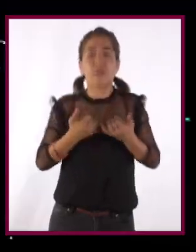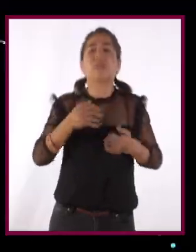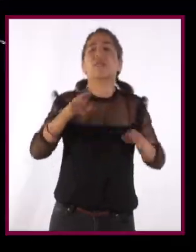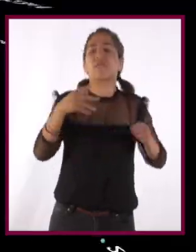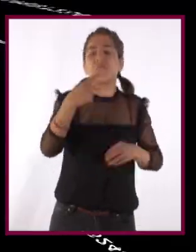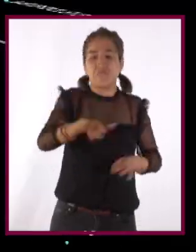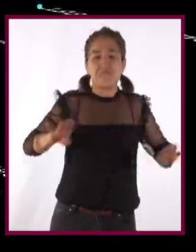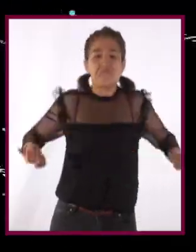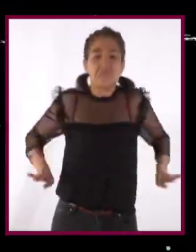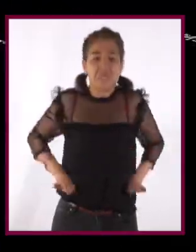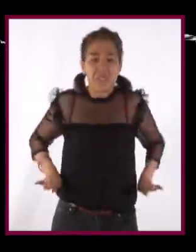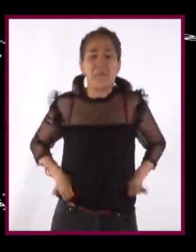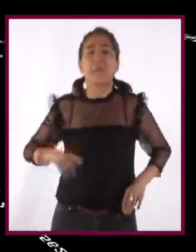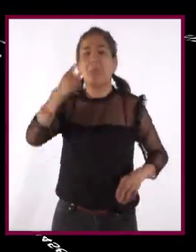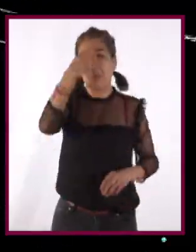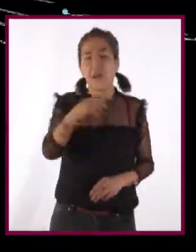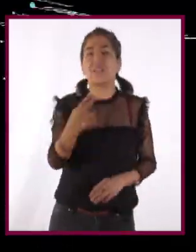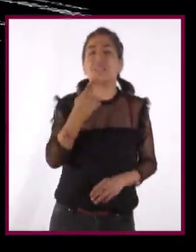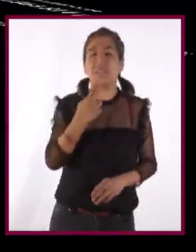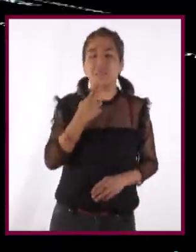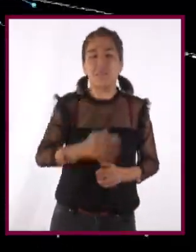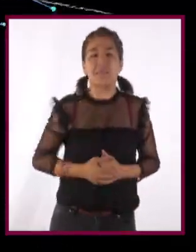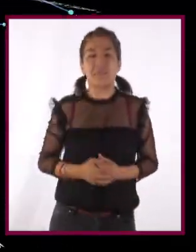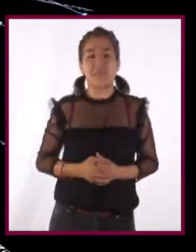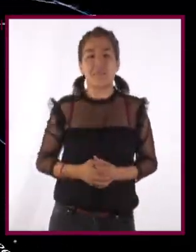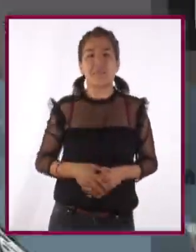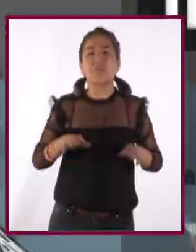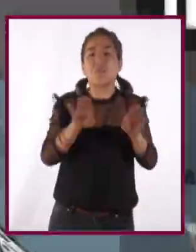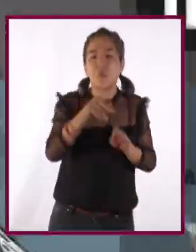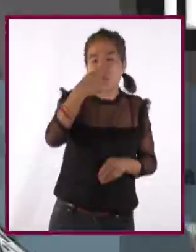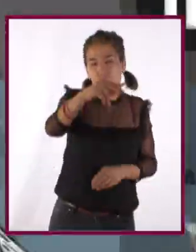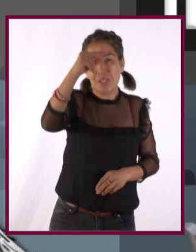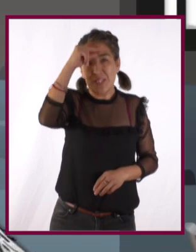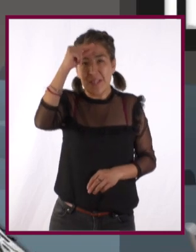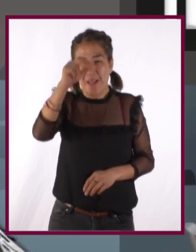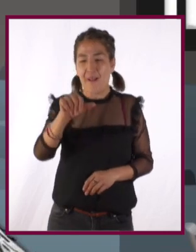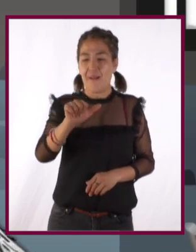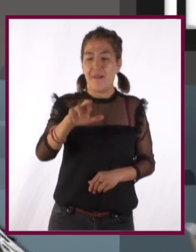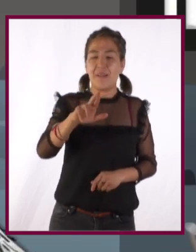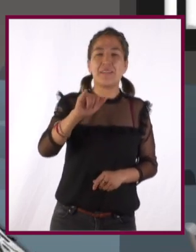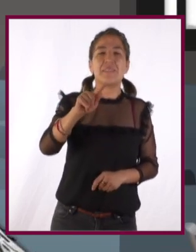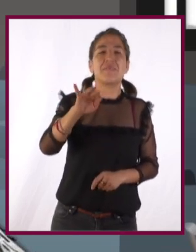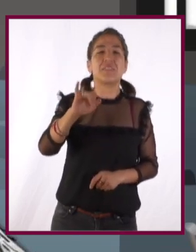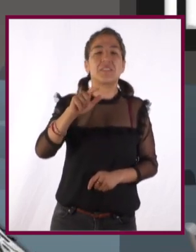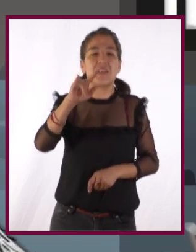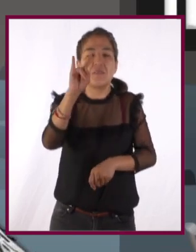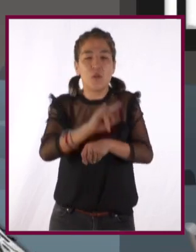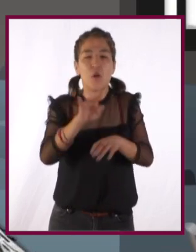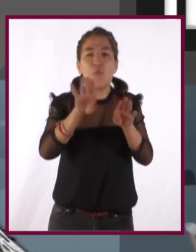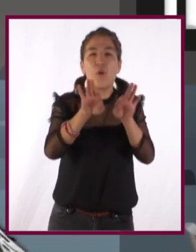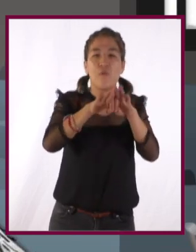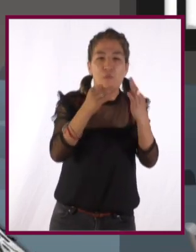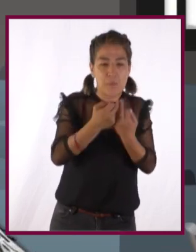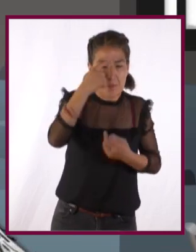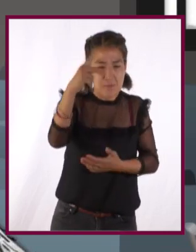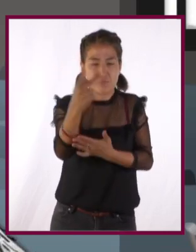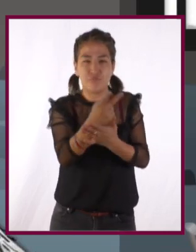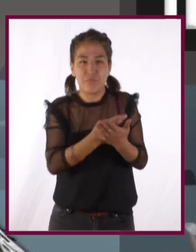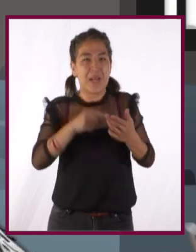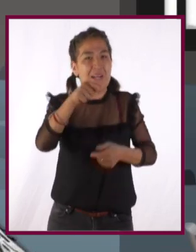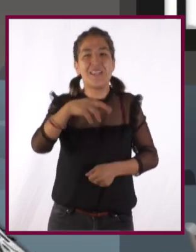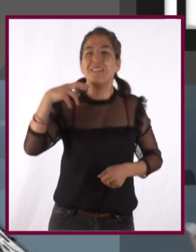juego pues particularmente sirve en inteligencia artificial para planificación